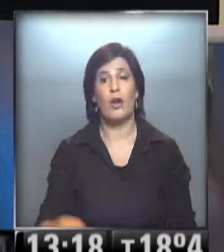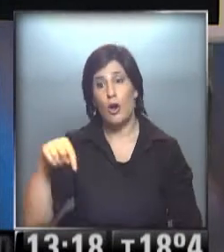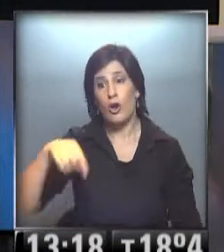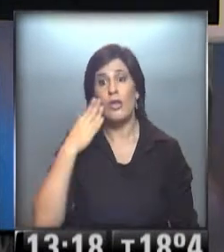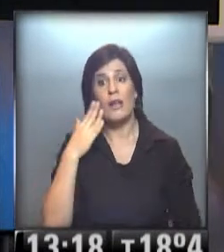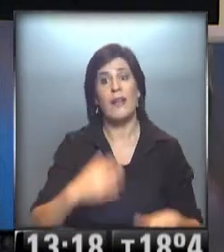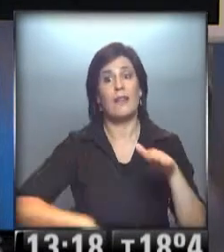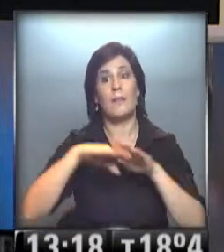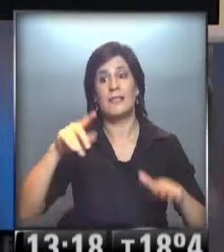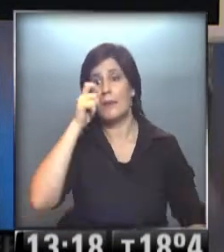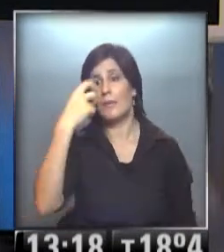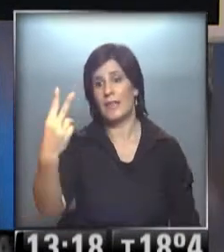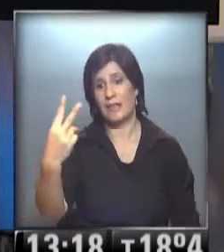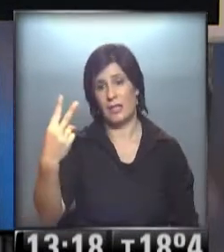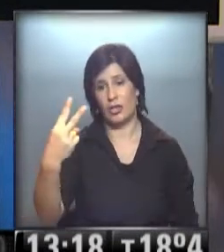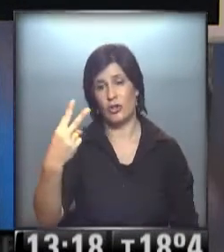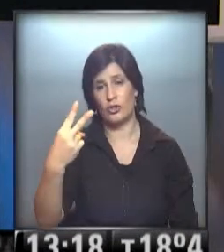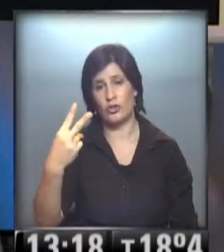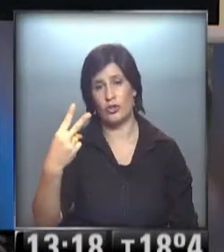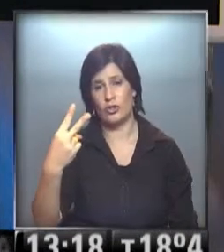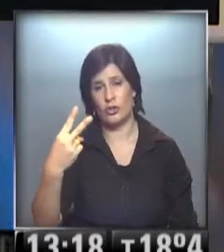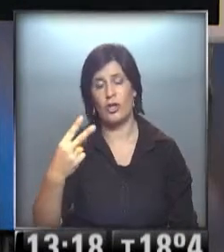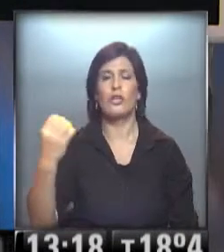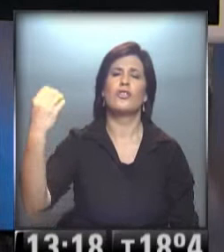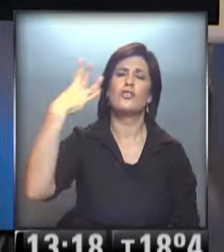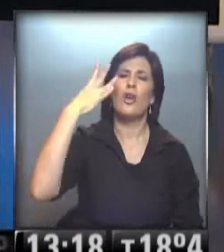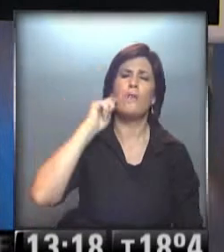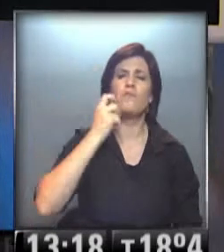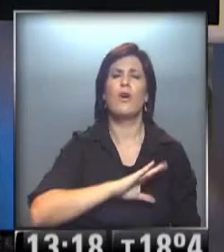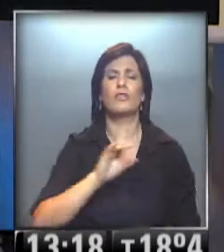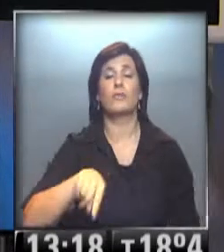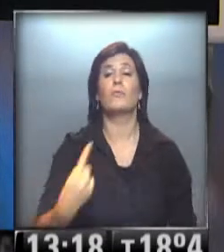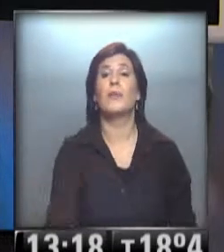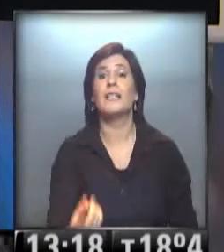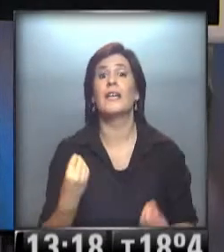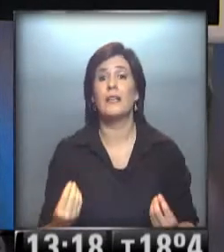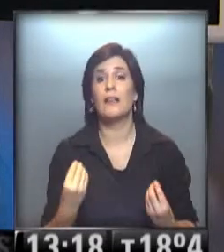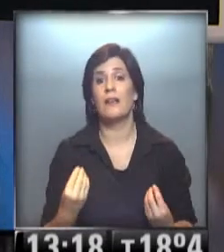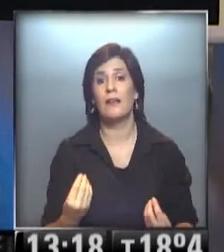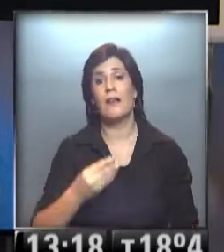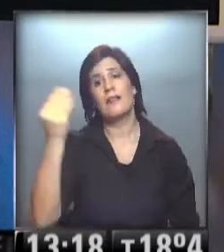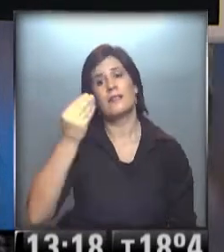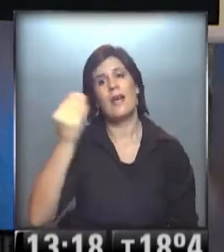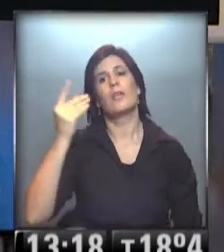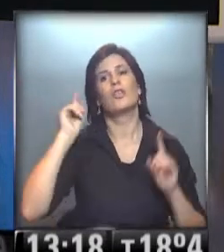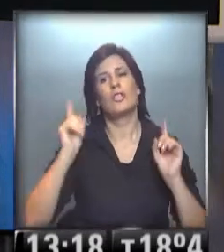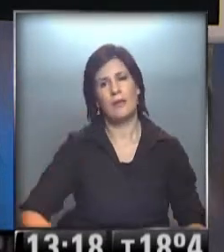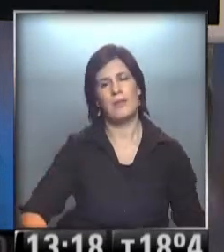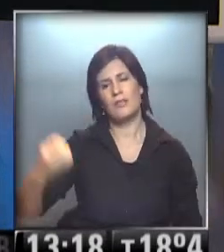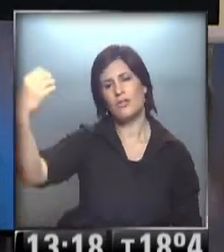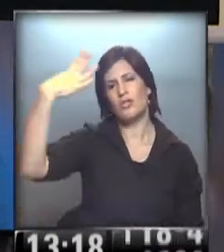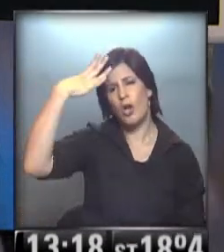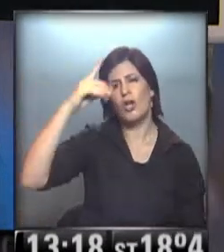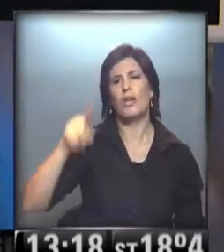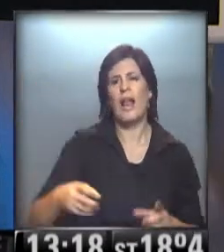que rondará los 22 grados, una jornada a pleno sol. ¿Qué sucederá mañana aquí en la ciudad de Buenos Aires? A pleno sol también, eso sí, fresca la mañana